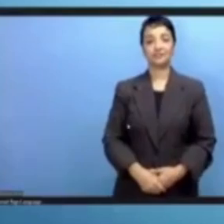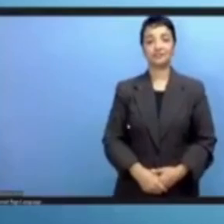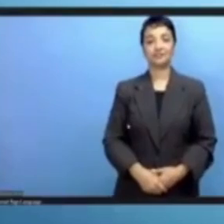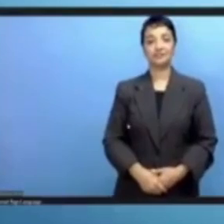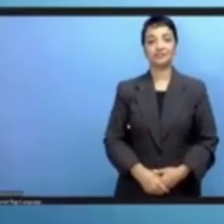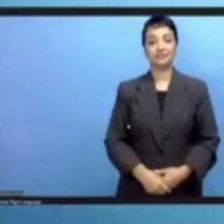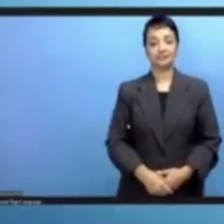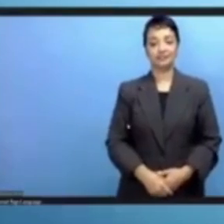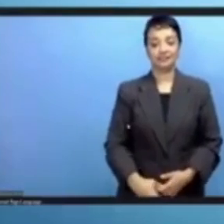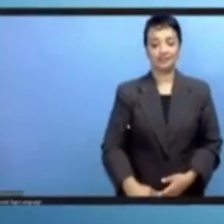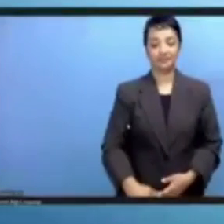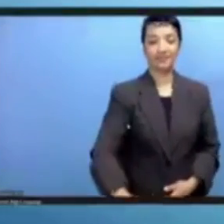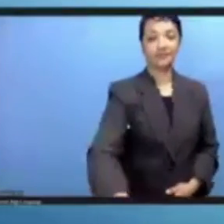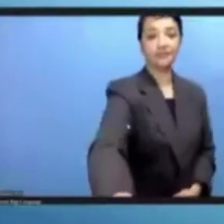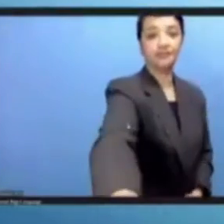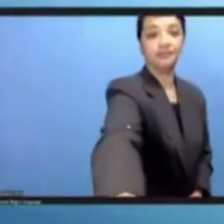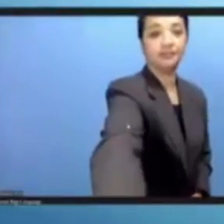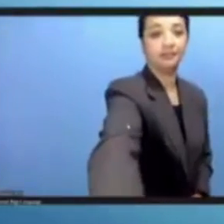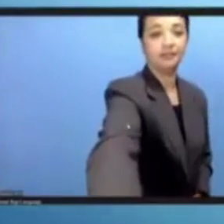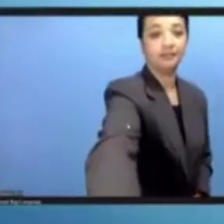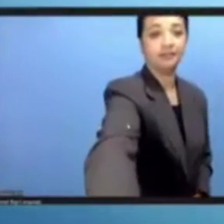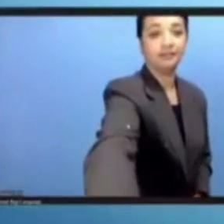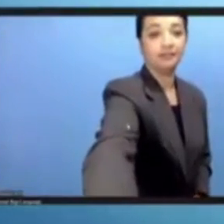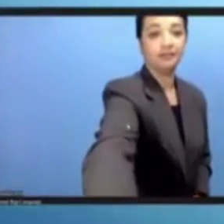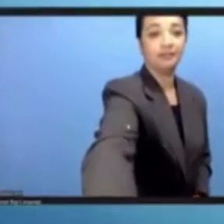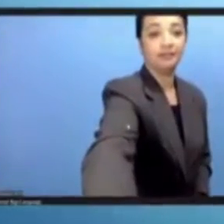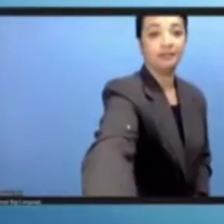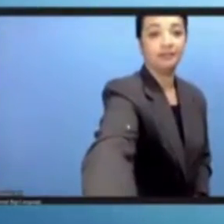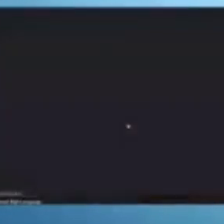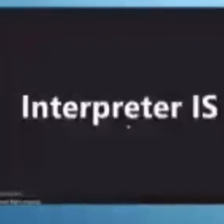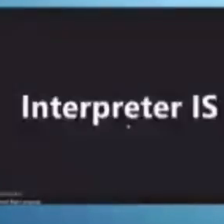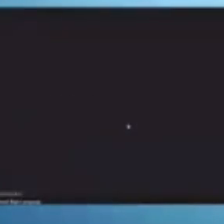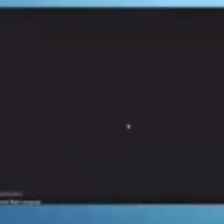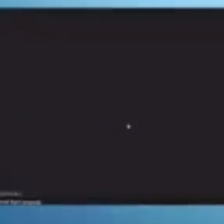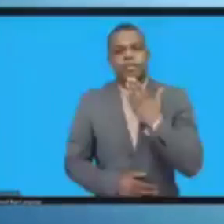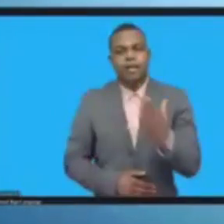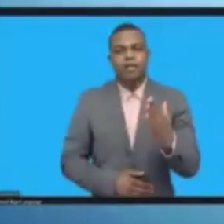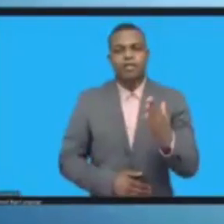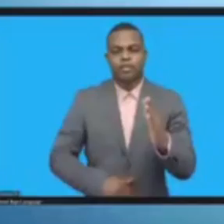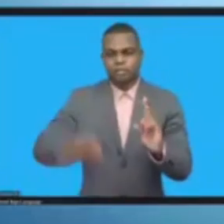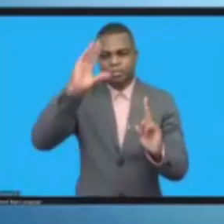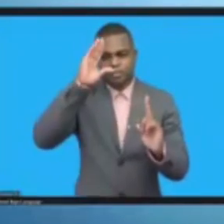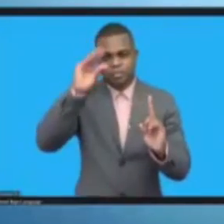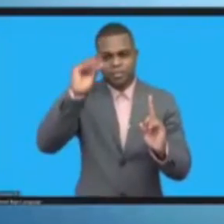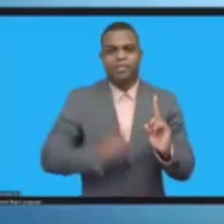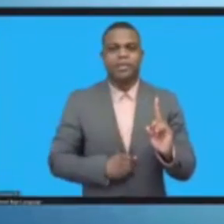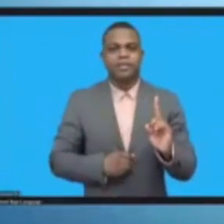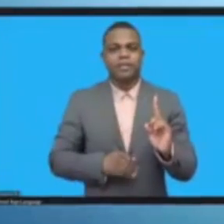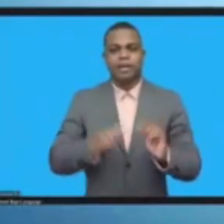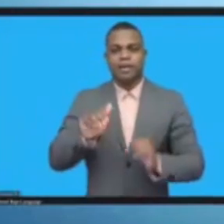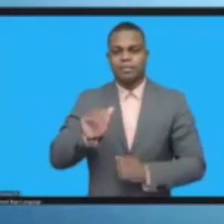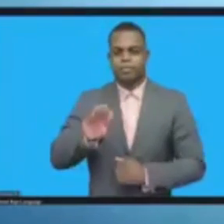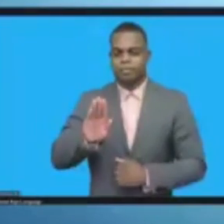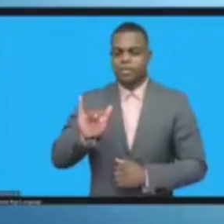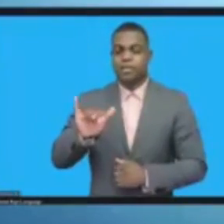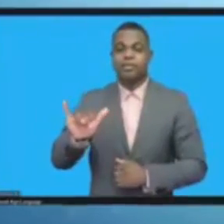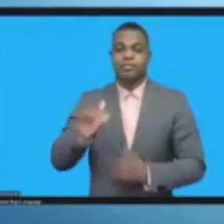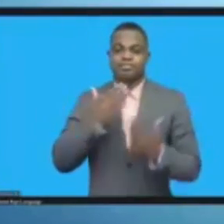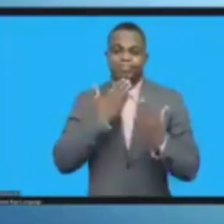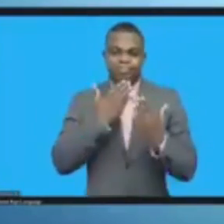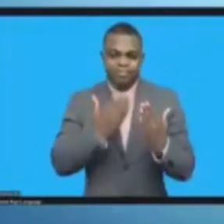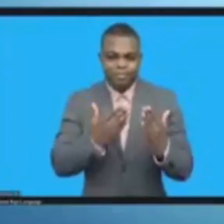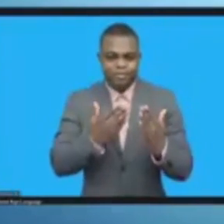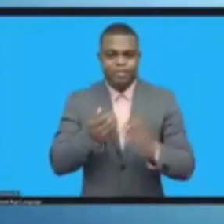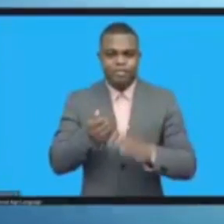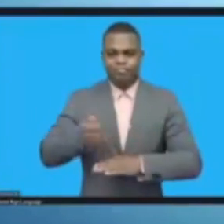ha de saber Muchas gracias Su excelencia Primer Ministro de la República Federal democrática de Etiopía